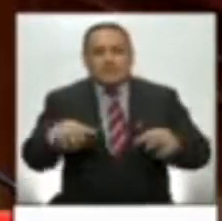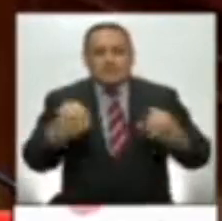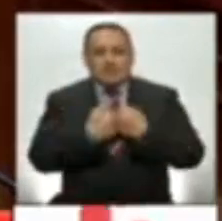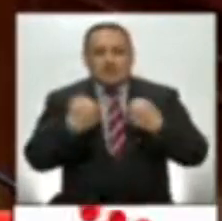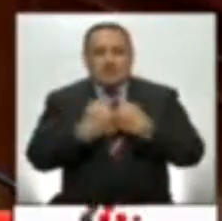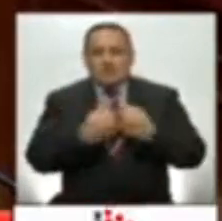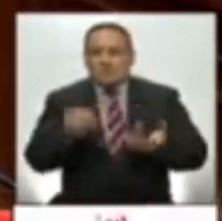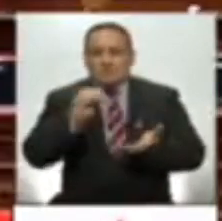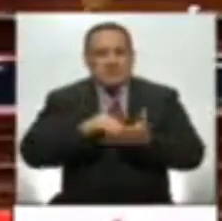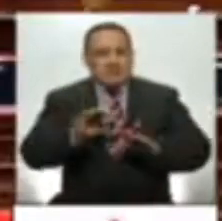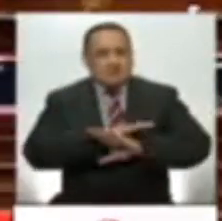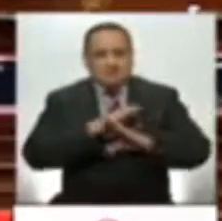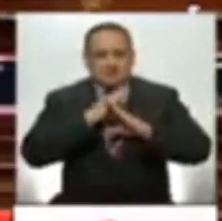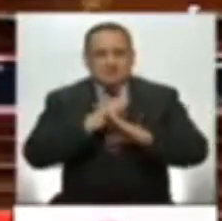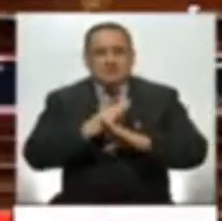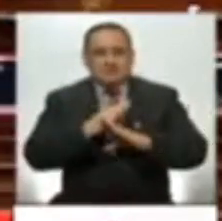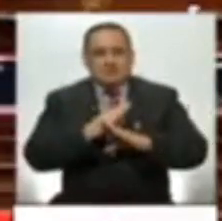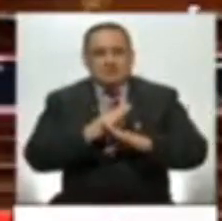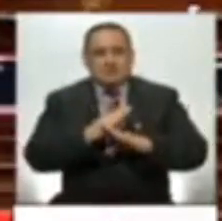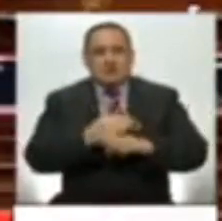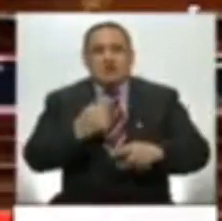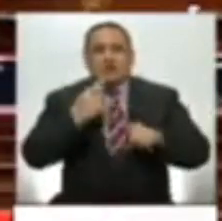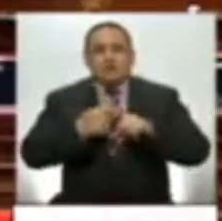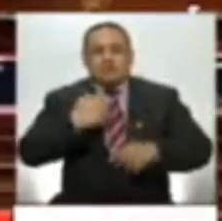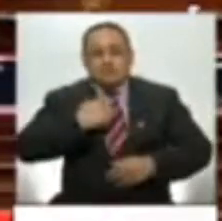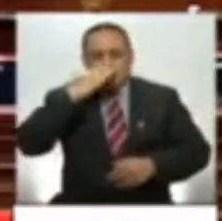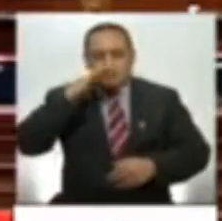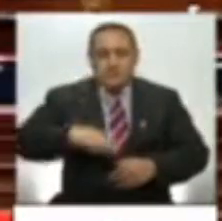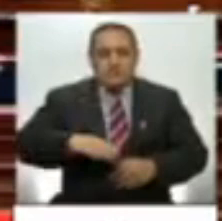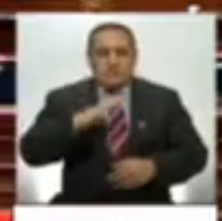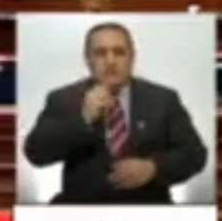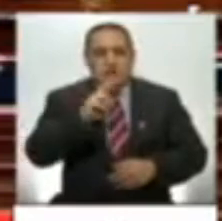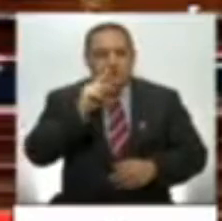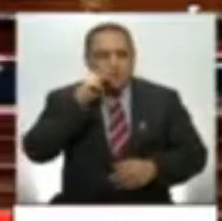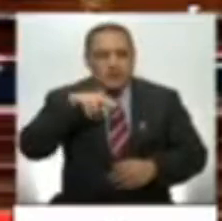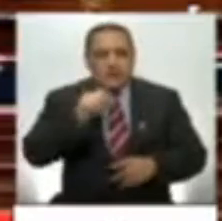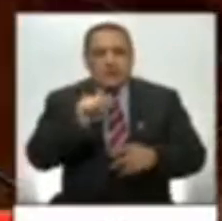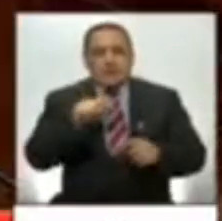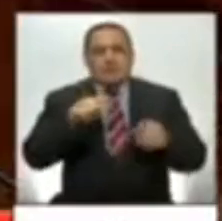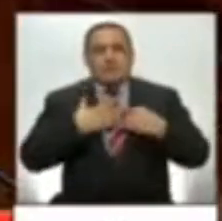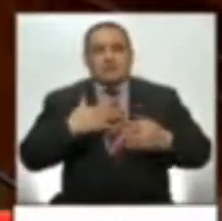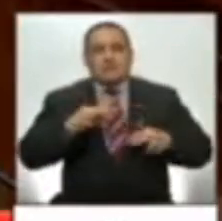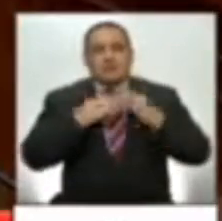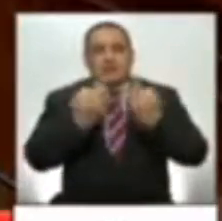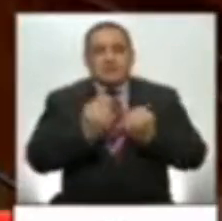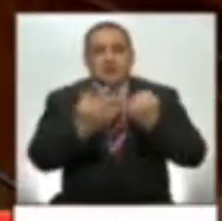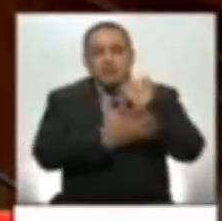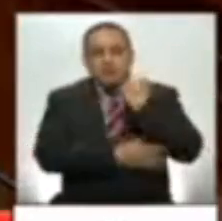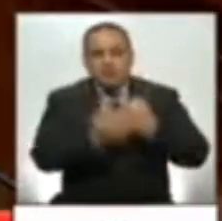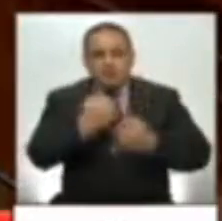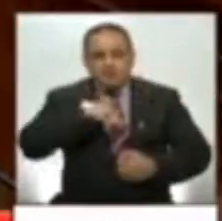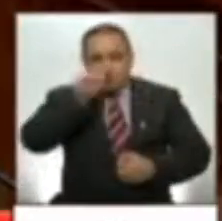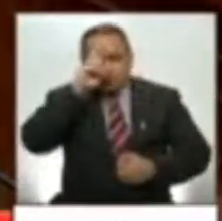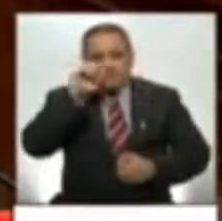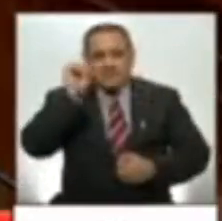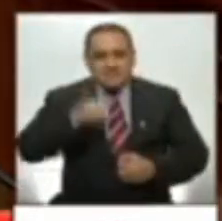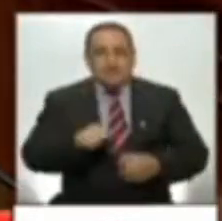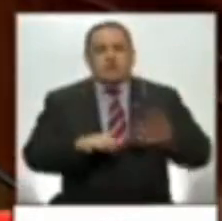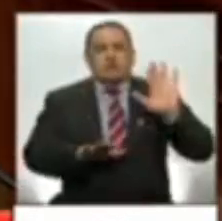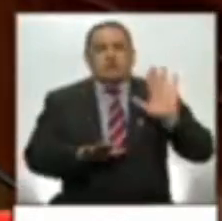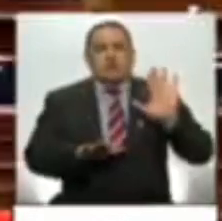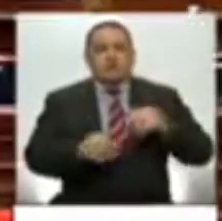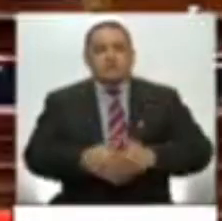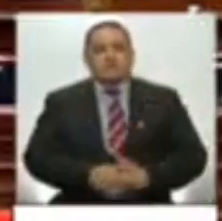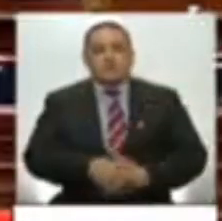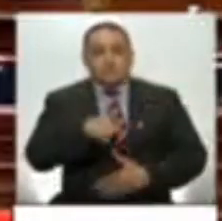violencia más contra las mujeres. Por mi niña Corianca, mis familias y los pobres del Perú, sí juro.